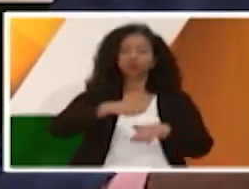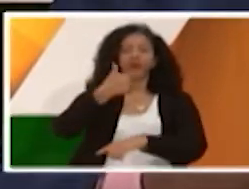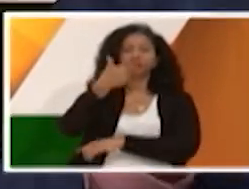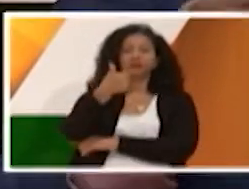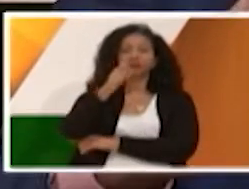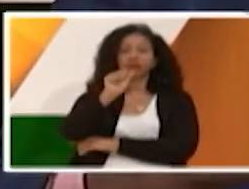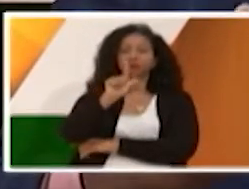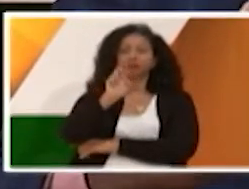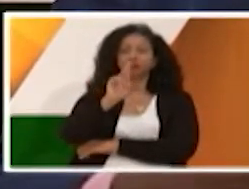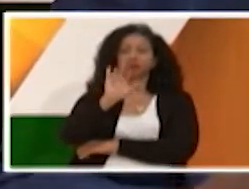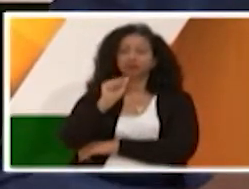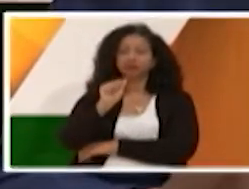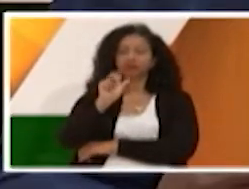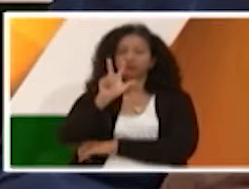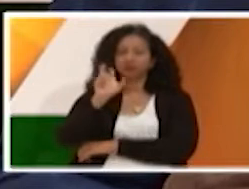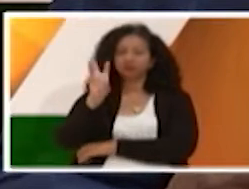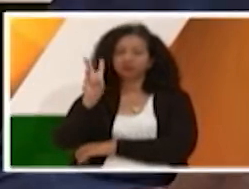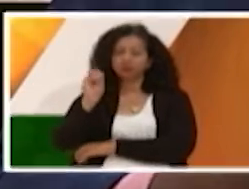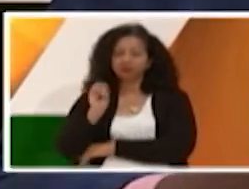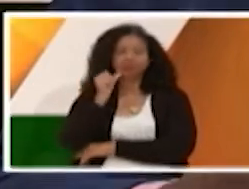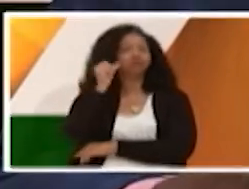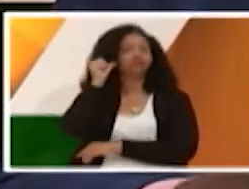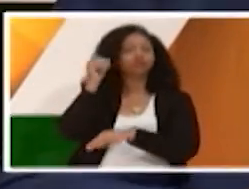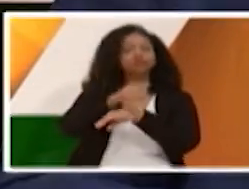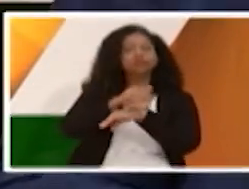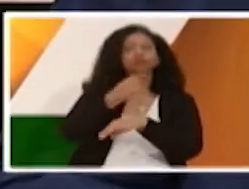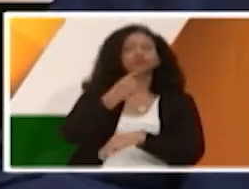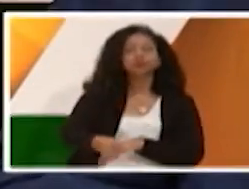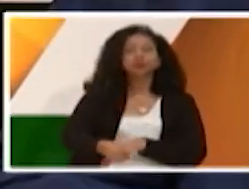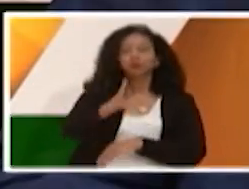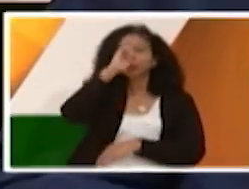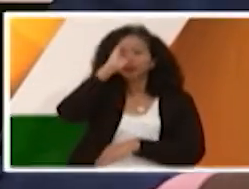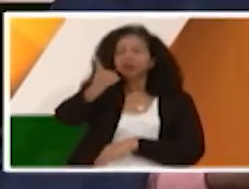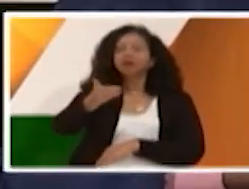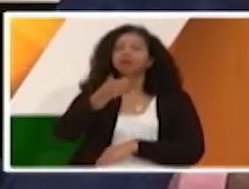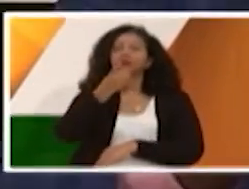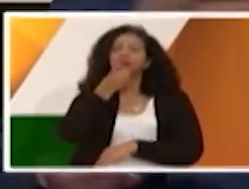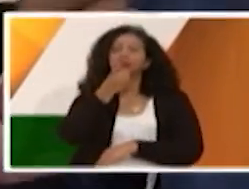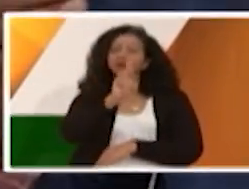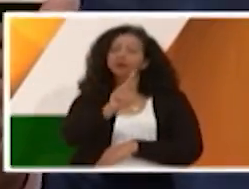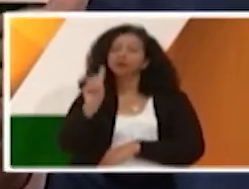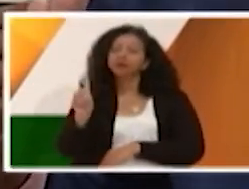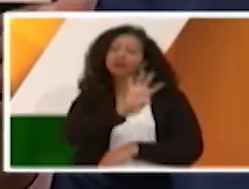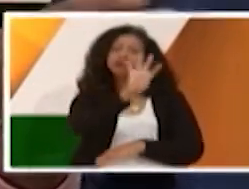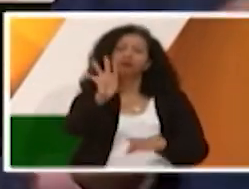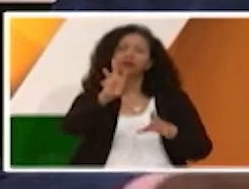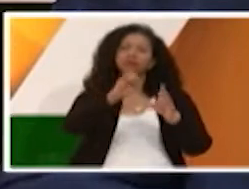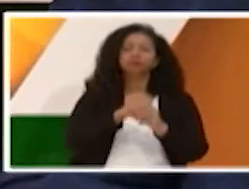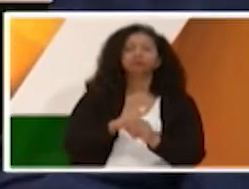y lanzó lo que tiene que ver con RD Incluye en relación